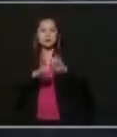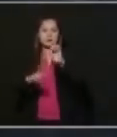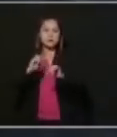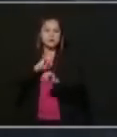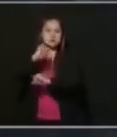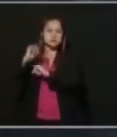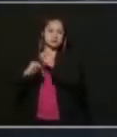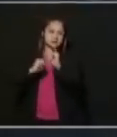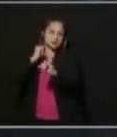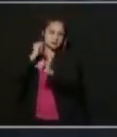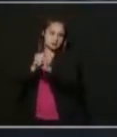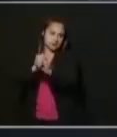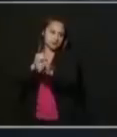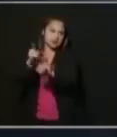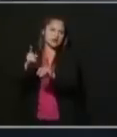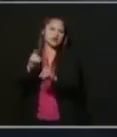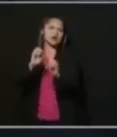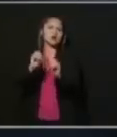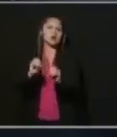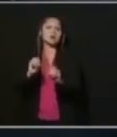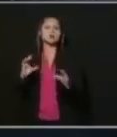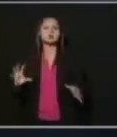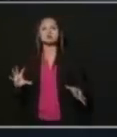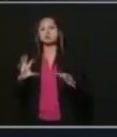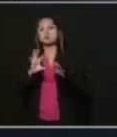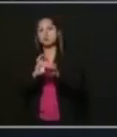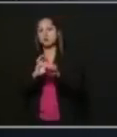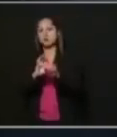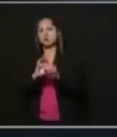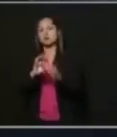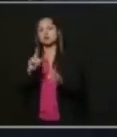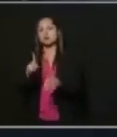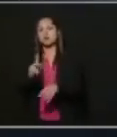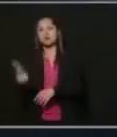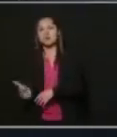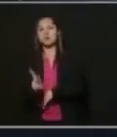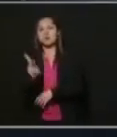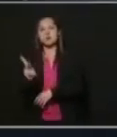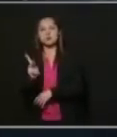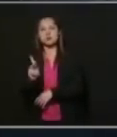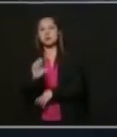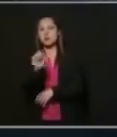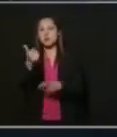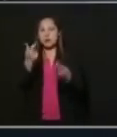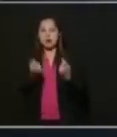vinculados a la función pública. Ningún funcionario